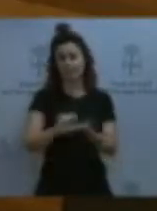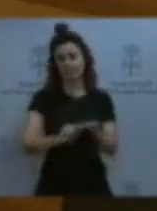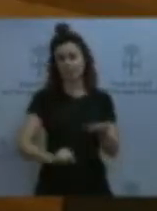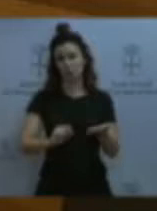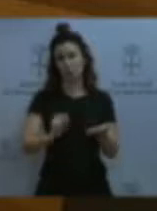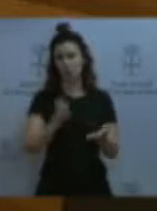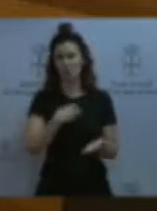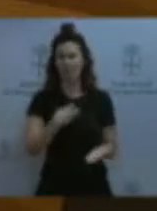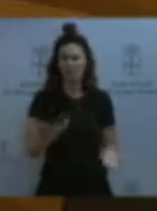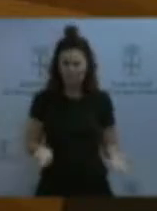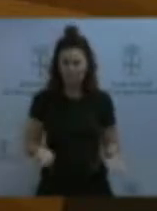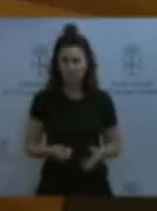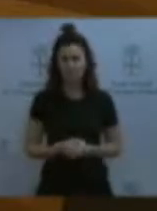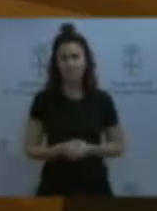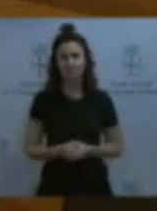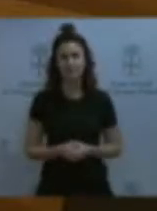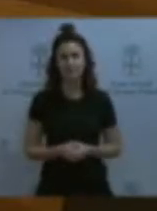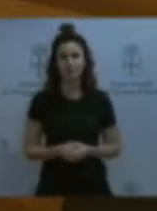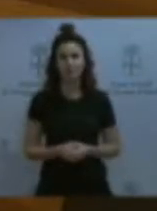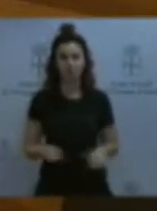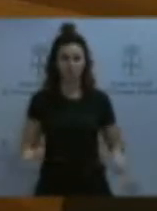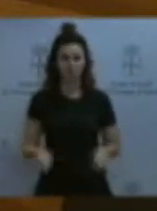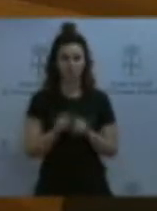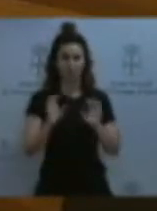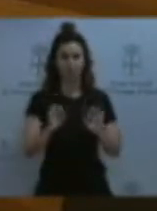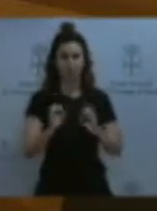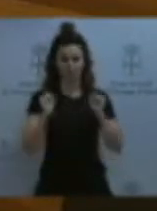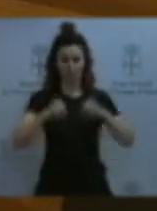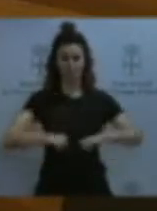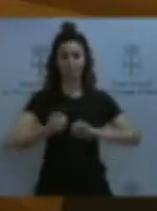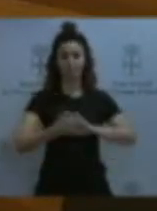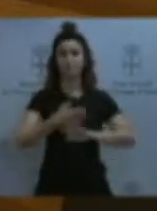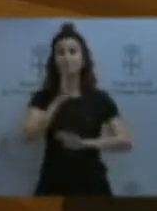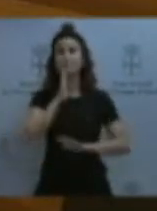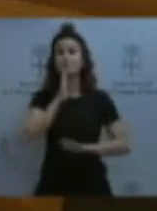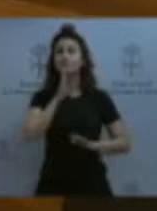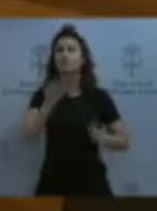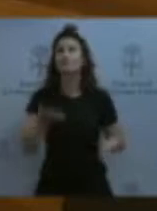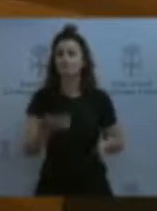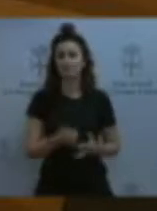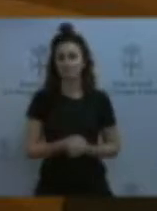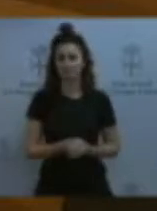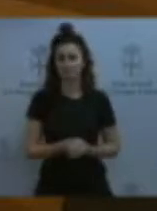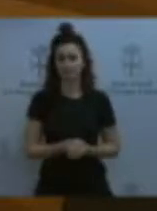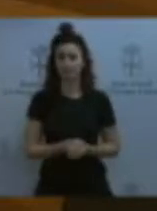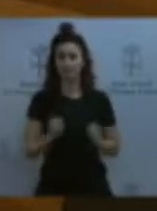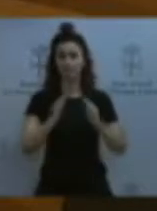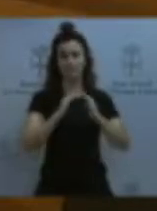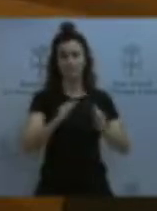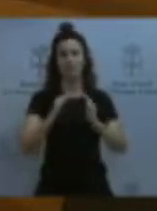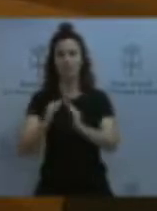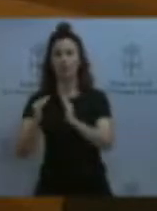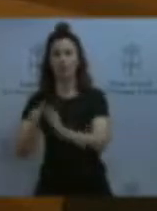En cualquier caso, ese acuerdo, como digo, está condicionado a que los almacenes de pescadores se desplacen, en este caso al polígono de